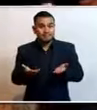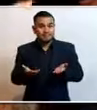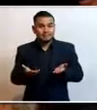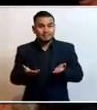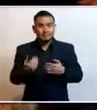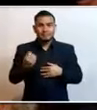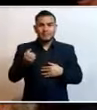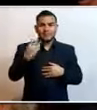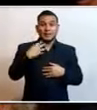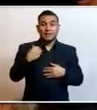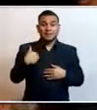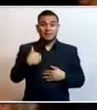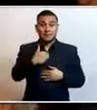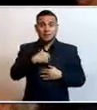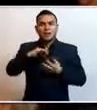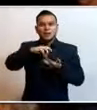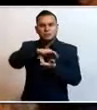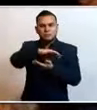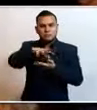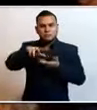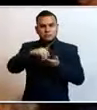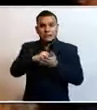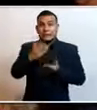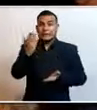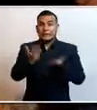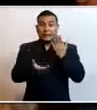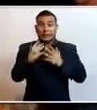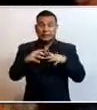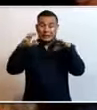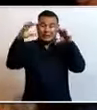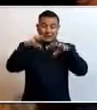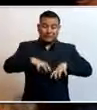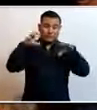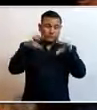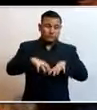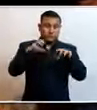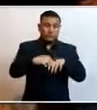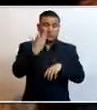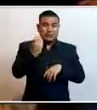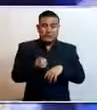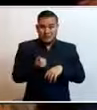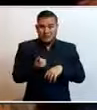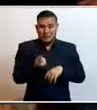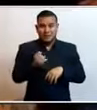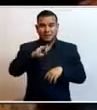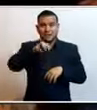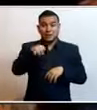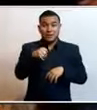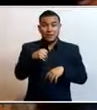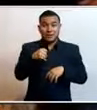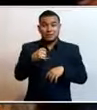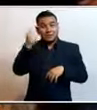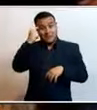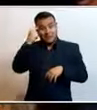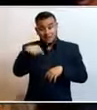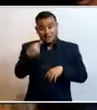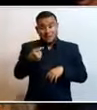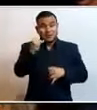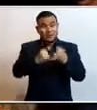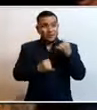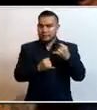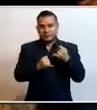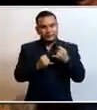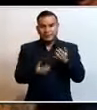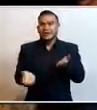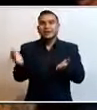Me decía el ministro de Medio Ambiente que se esperan más lluvias para el jueves. Es decir, lo que supuestamente iba a terminar mañana es probable que se